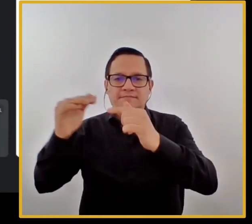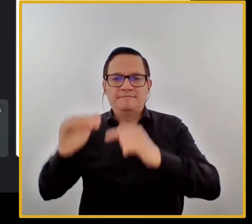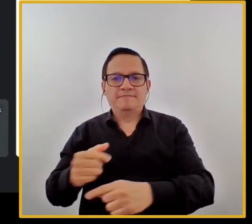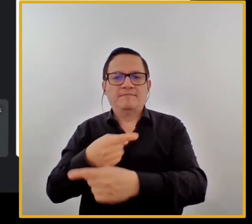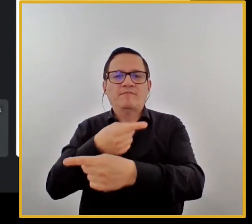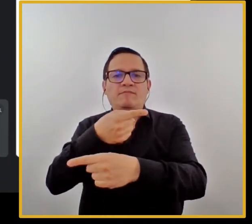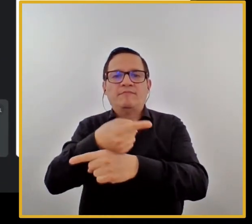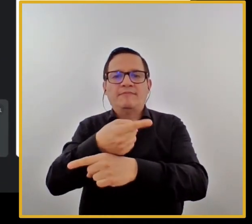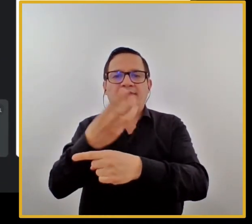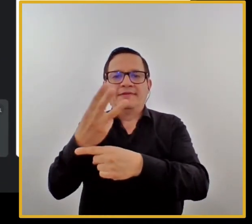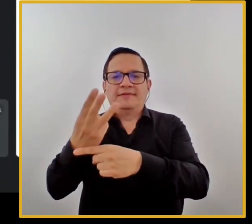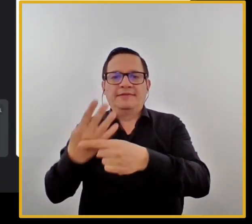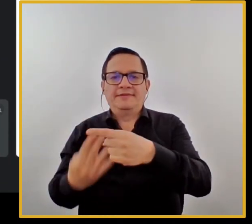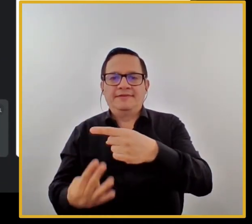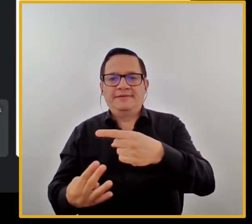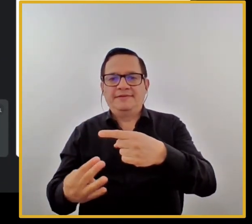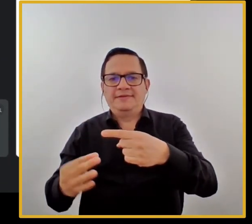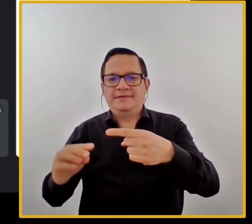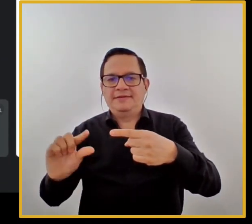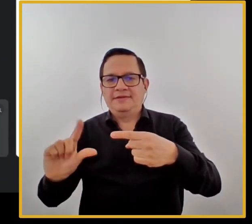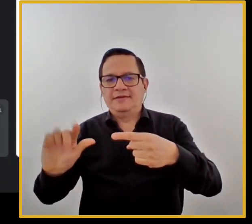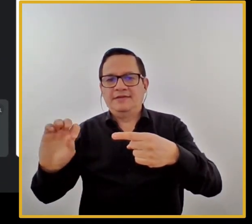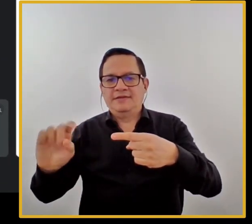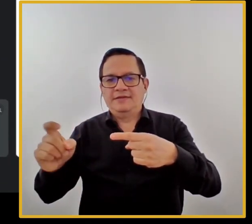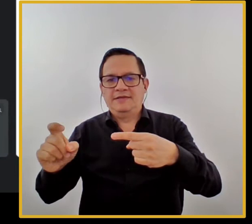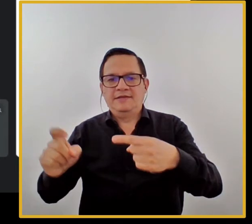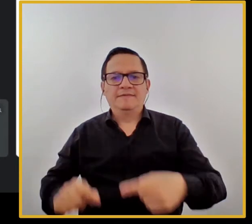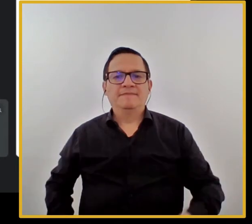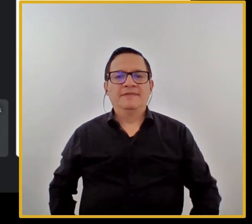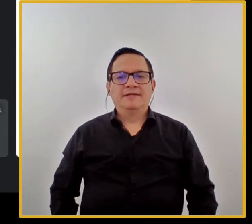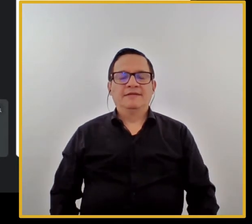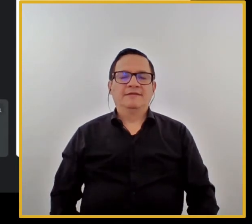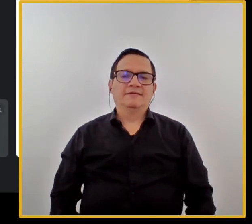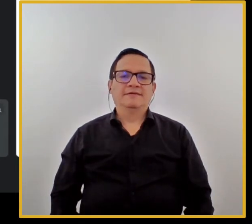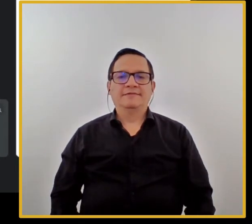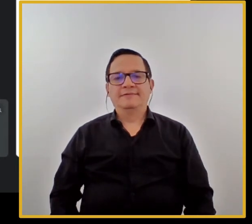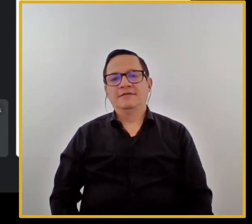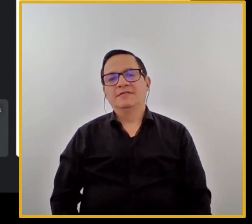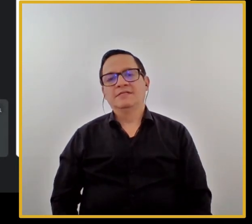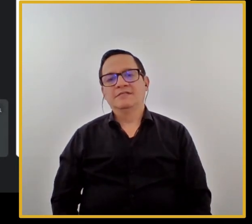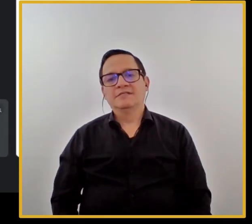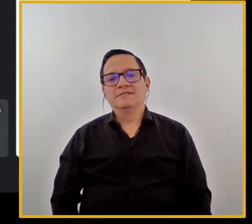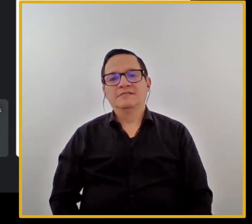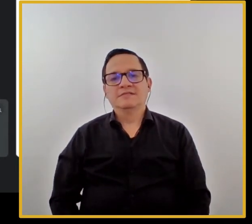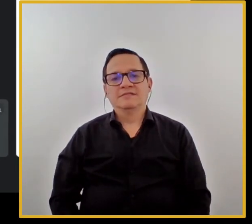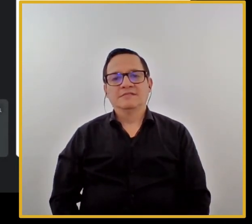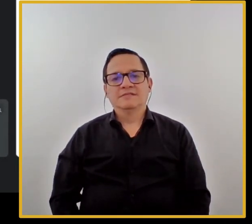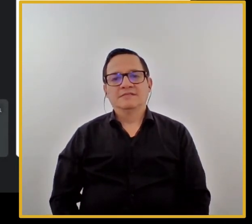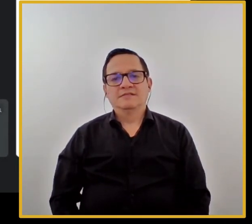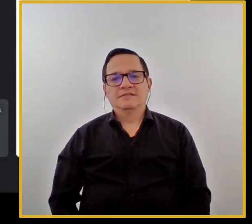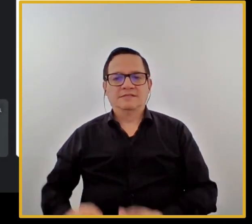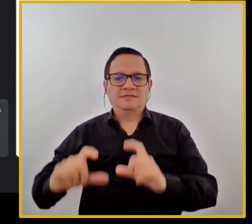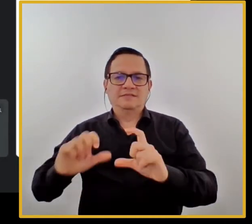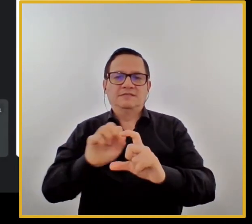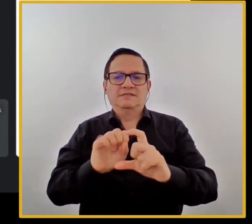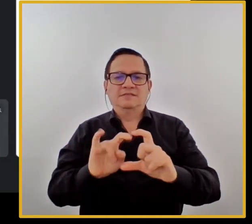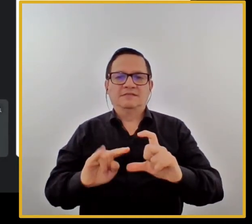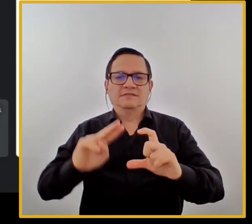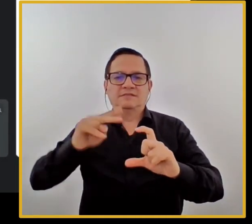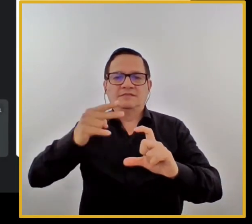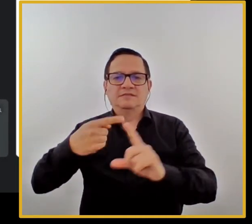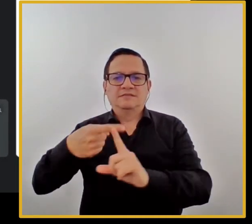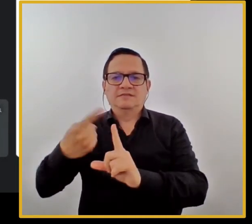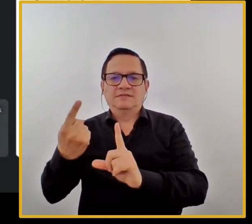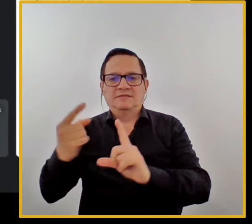3/4, logaritmo Profe. de, ¿sí? 2U al cuadrado más 1. Que